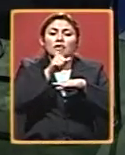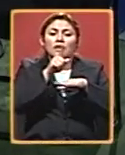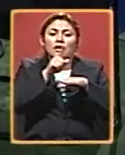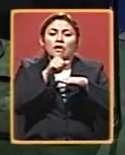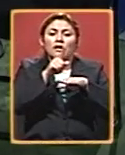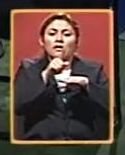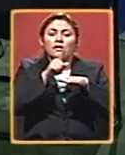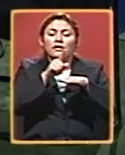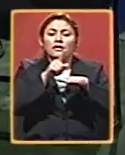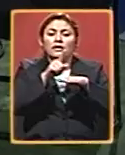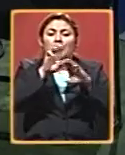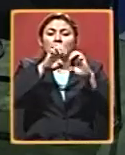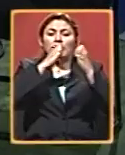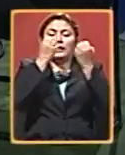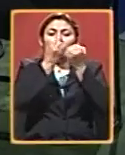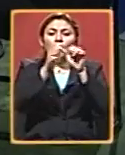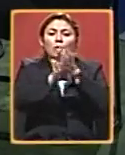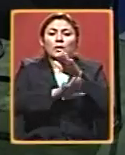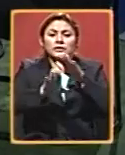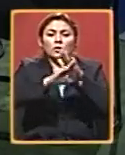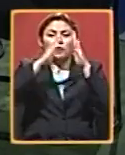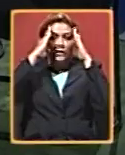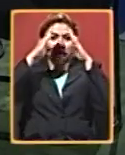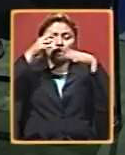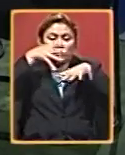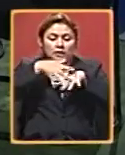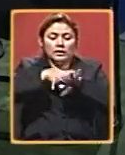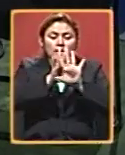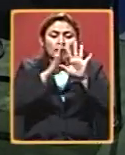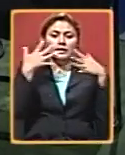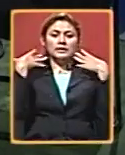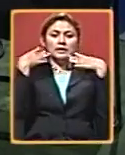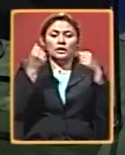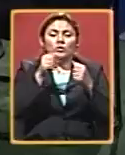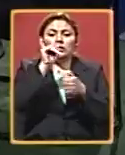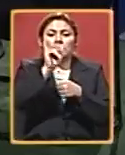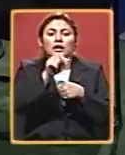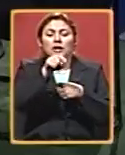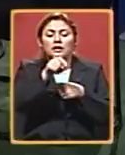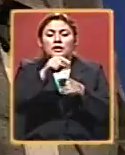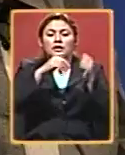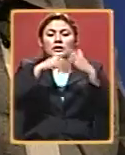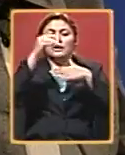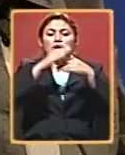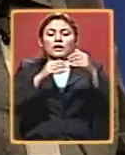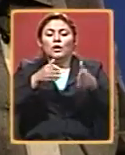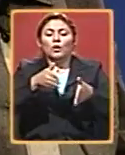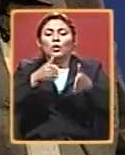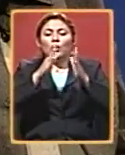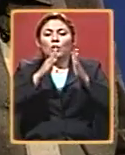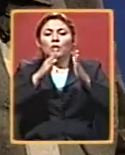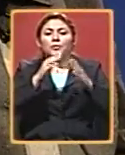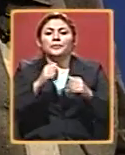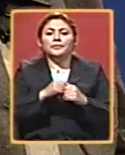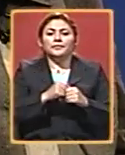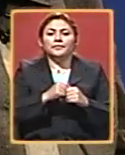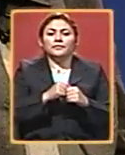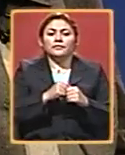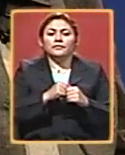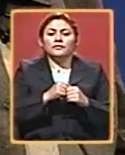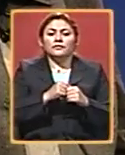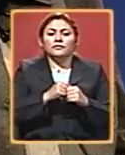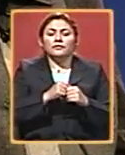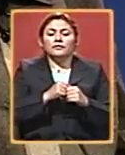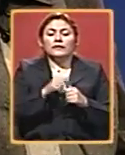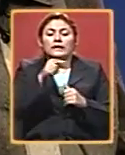el Equipo Básico de Atención Integral de la Salud, que está ahí en ese establecimiento, en ese consultorio médico o